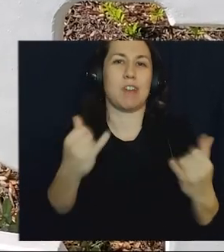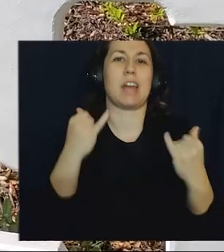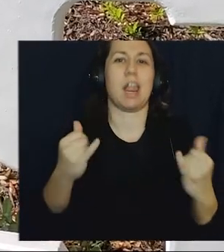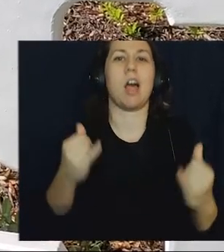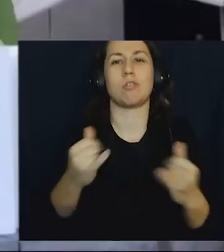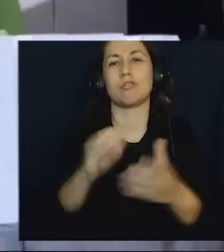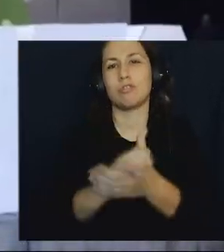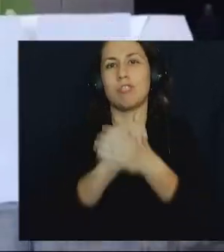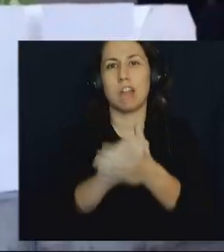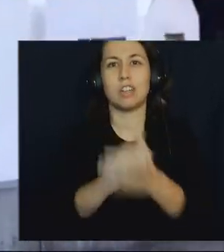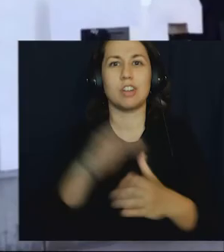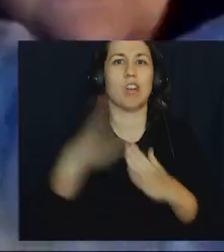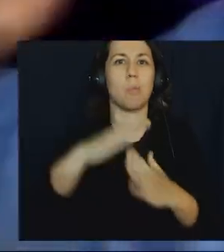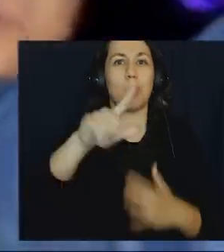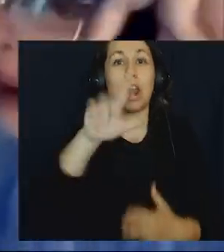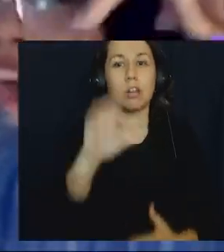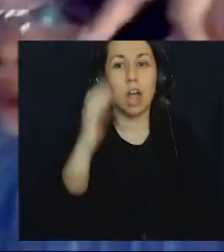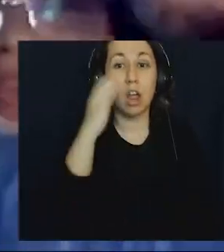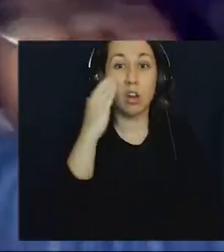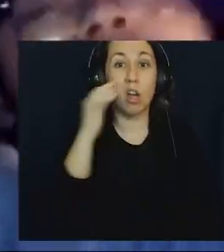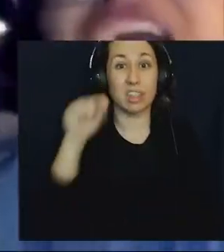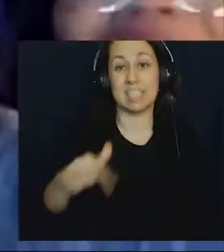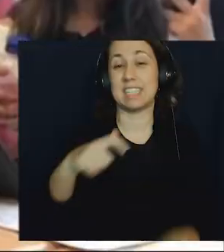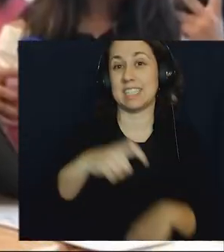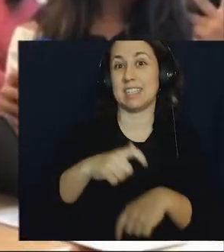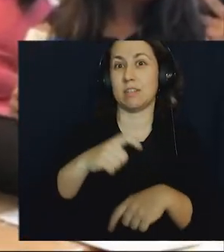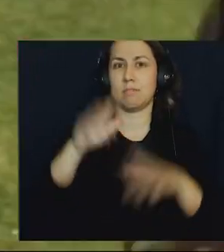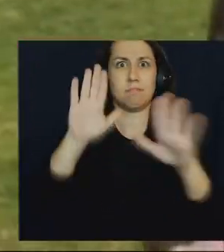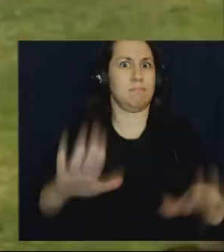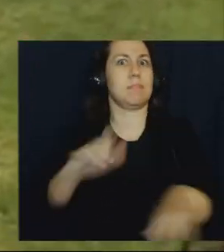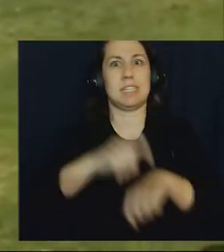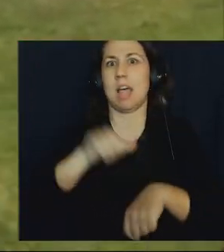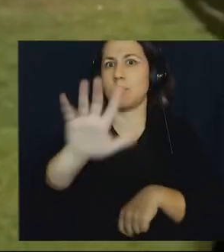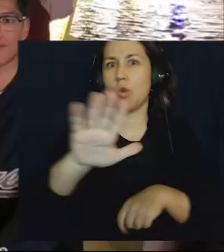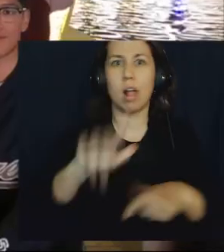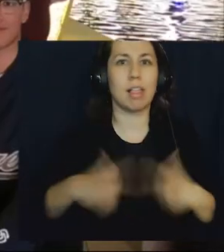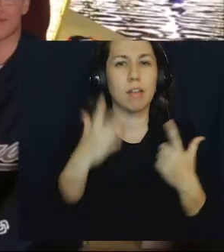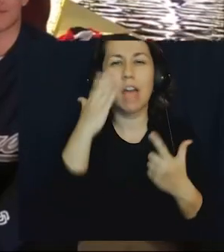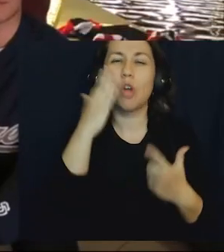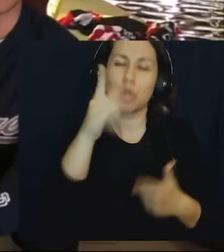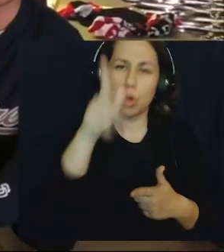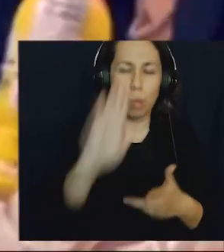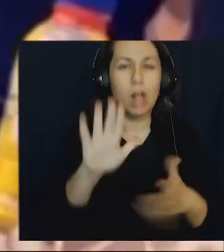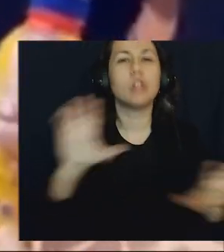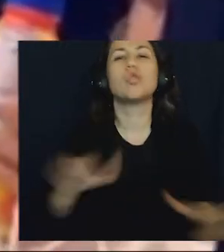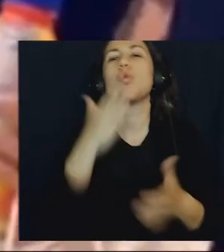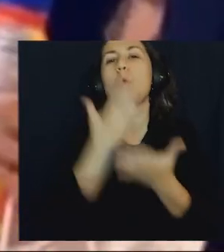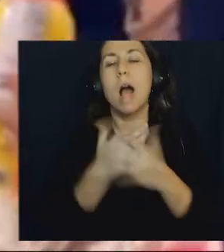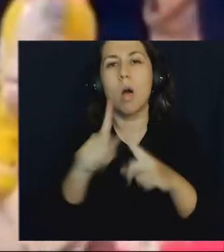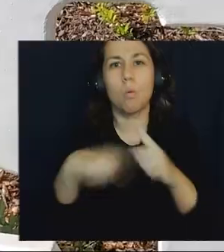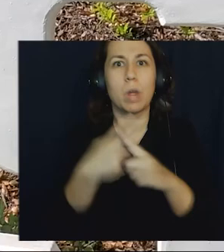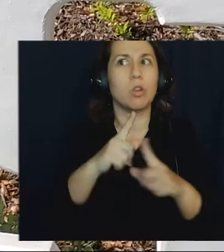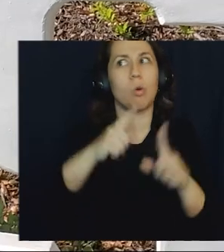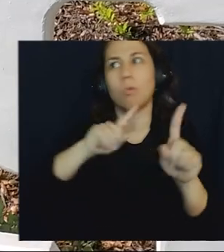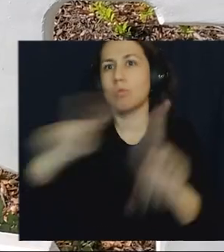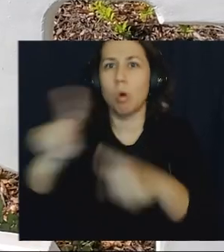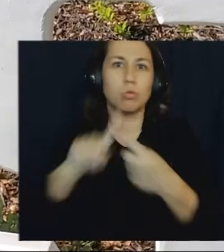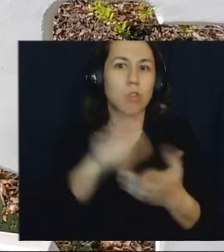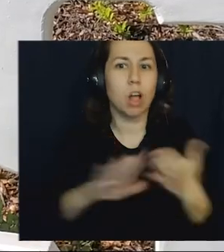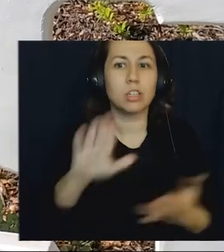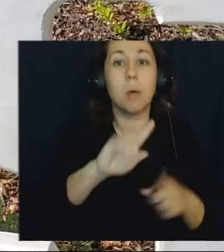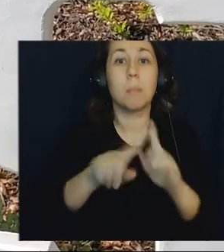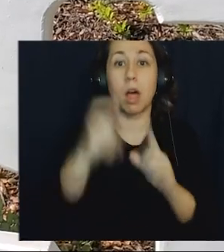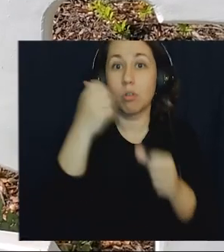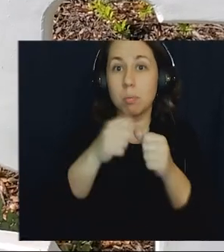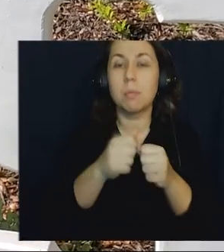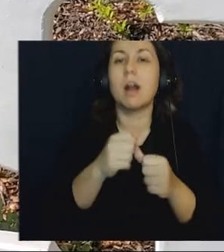muy importante en sus vidas. Sé que van a salir muy bien en su universidad y su carrera. Estoy muy orgulloso de ustedes y recuerden, siempre